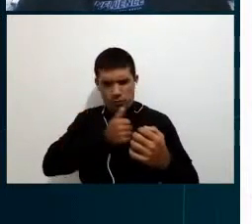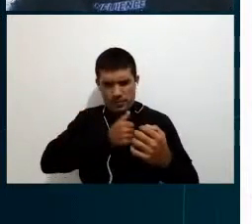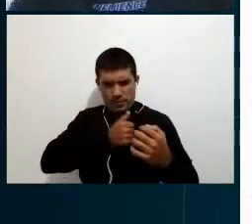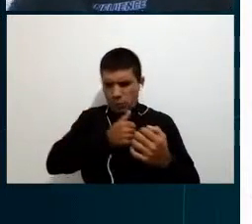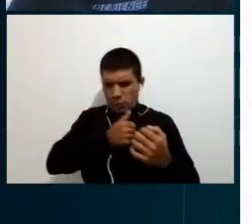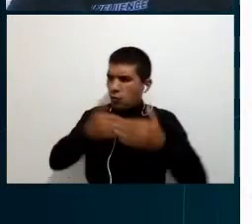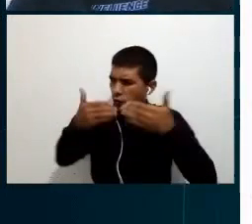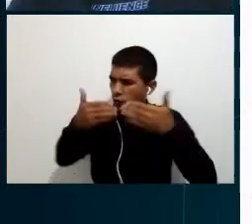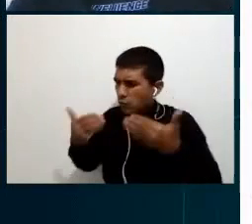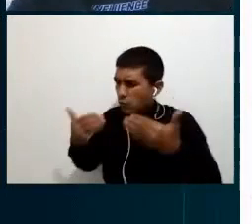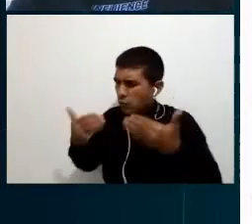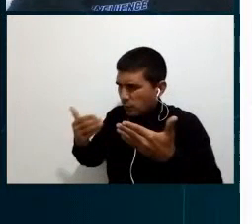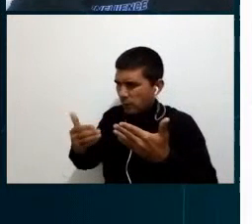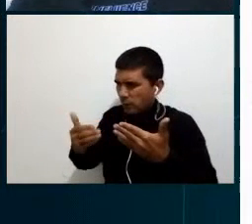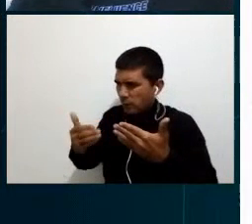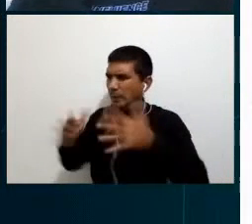aspecto